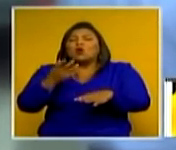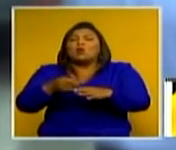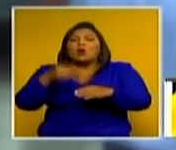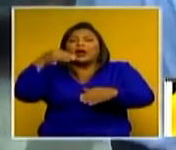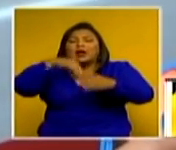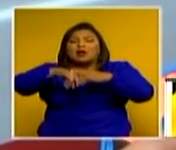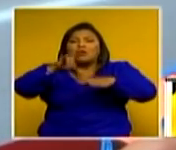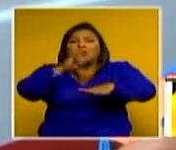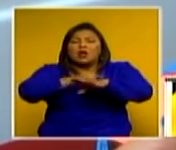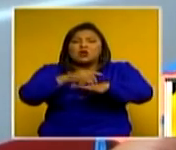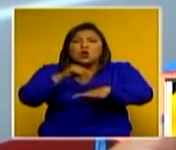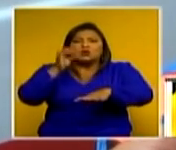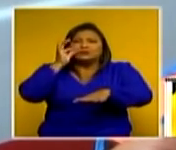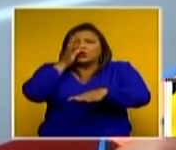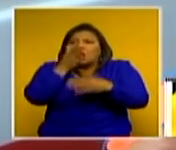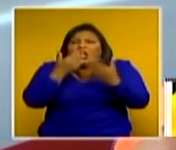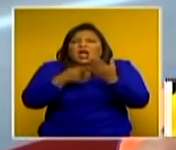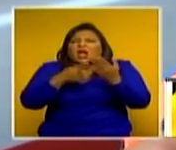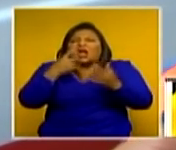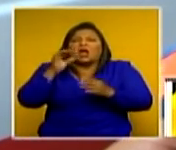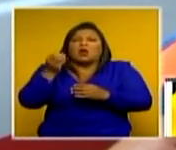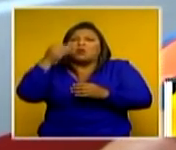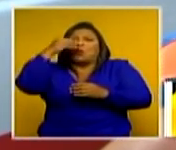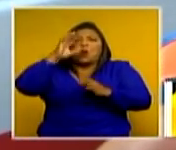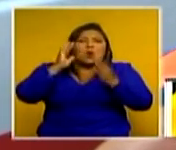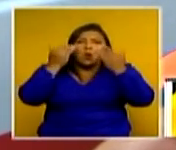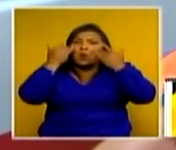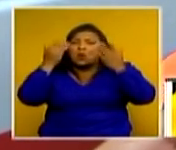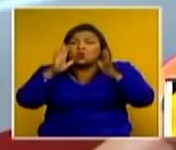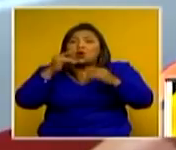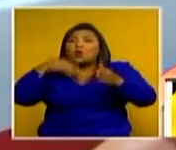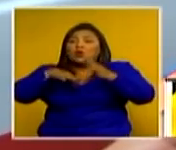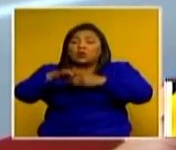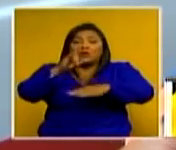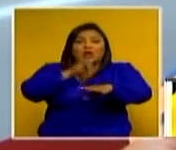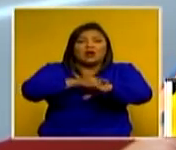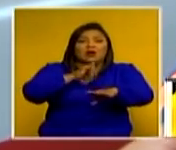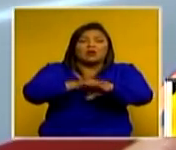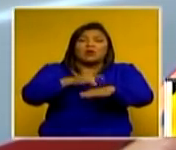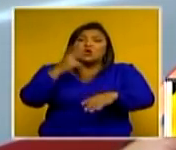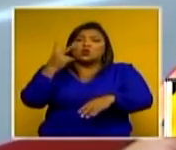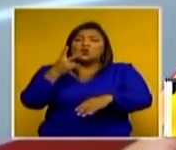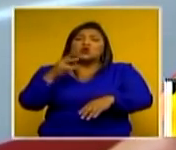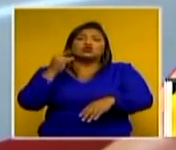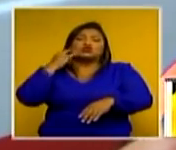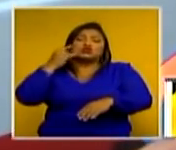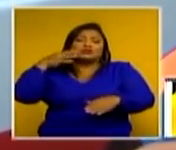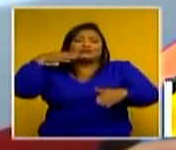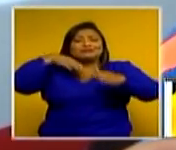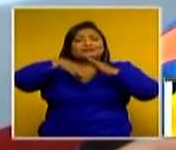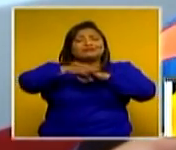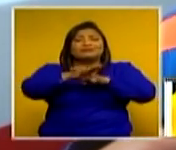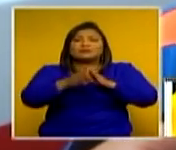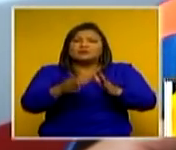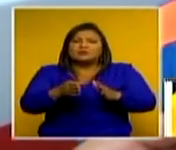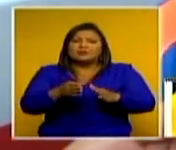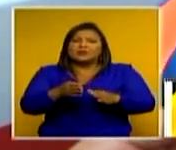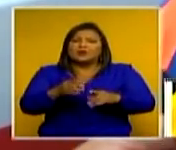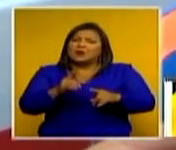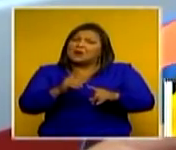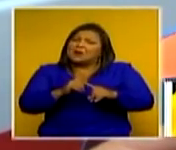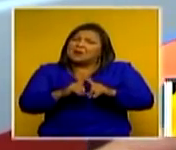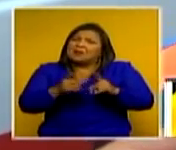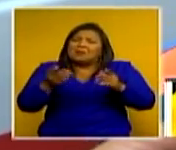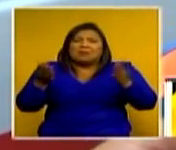del plantel planea lo único que dice que haya entrado al baño en lo que entra al baño y en el baño no ligó a las dos niñas igual todavía mientras